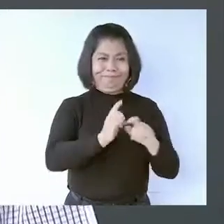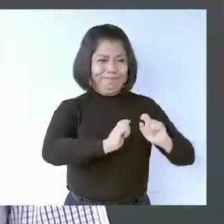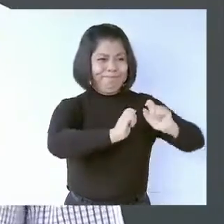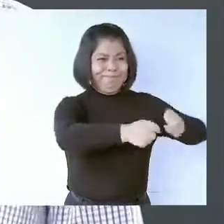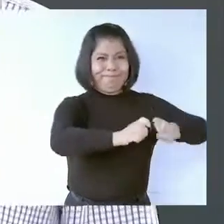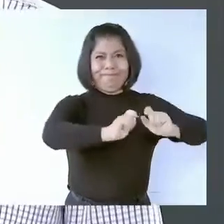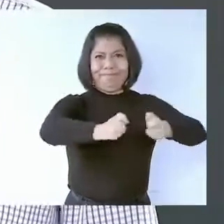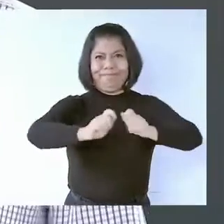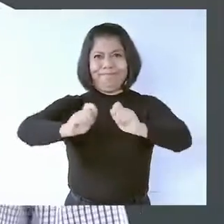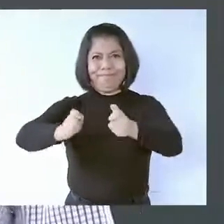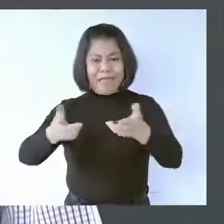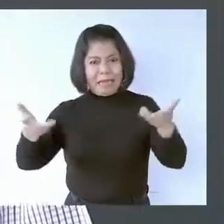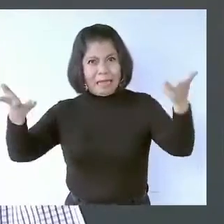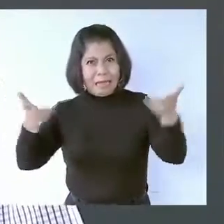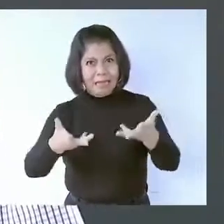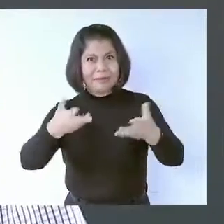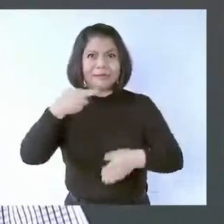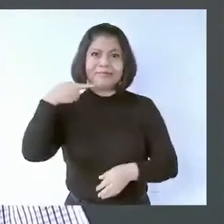duda habrá molestias.